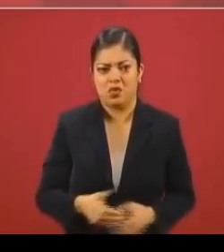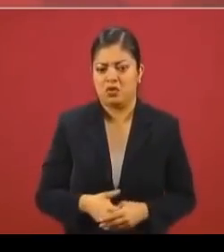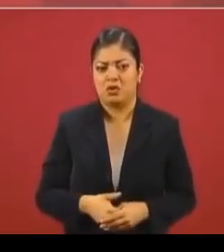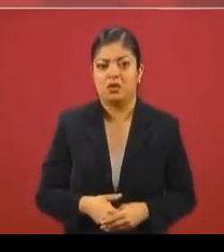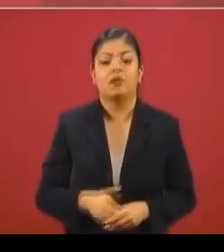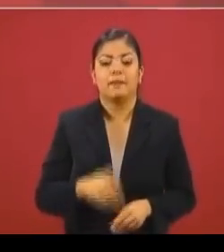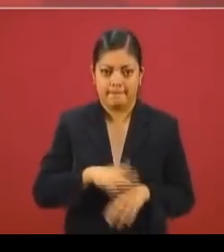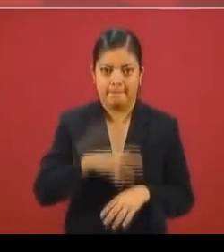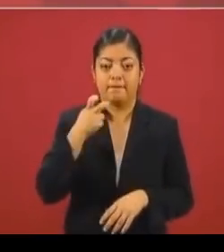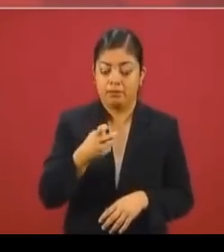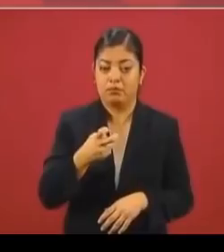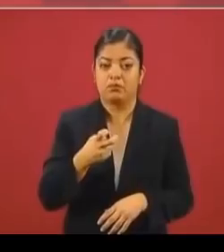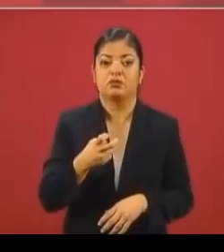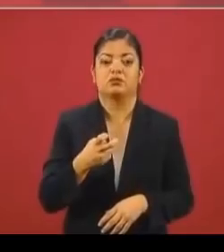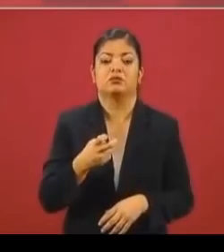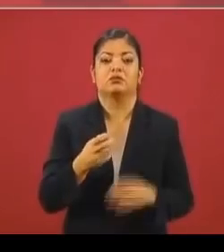Entonces, es explicarles